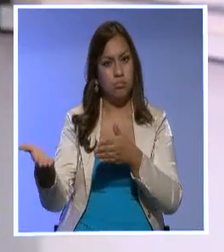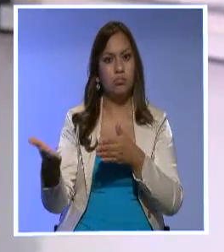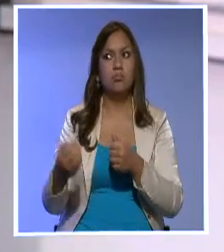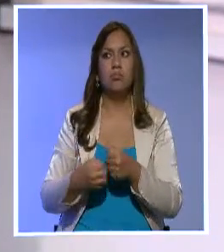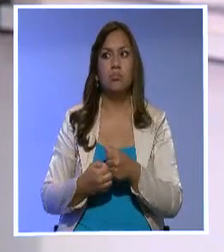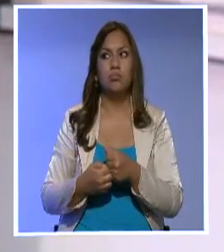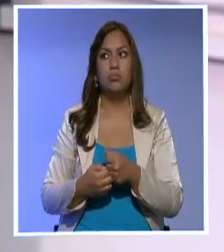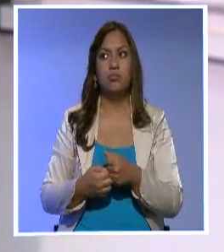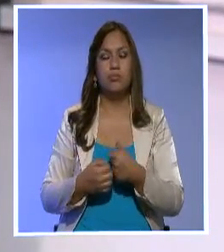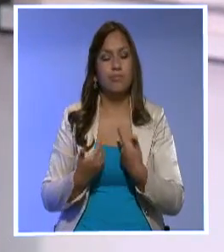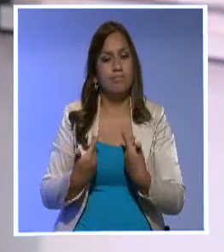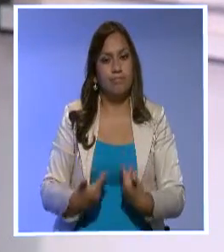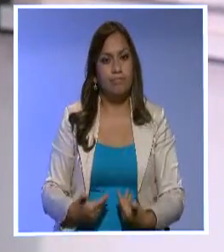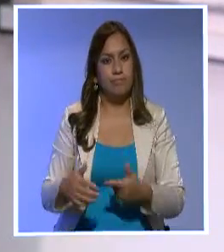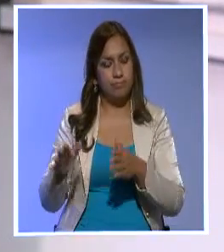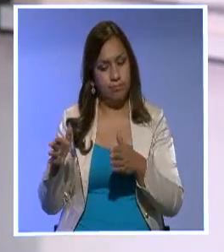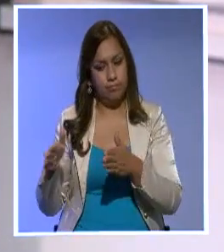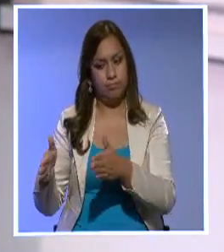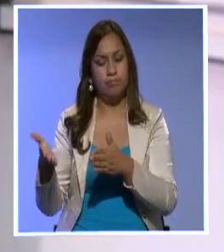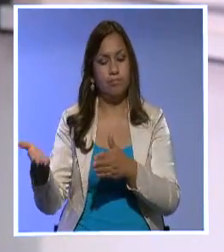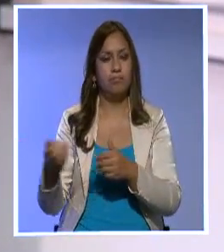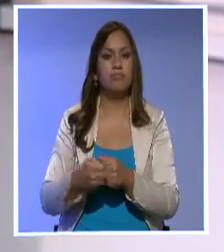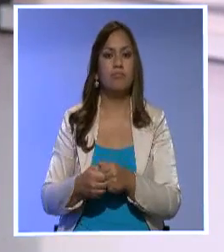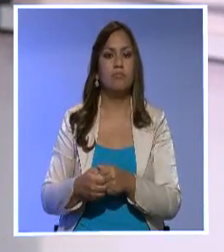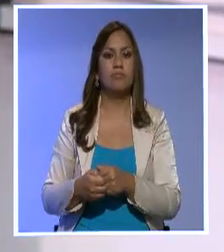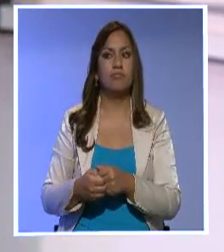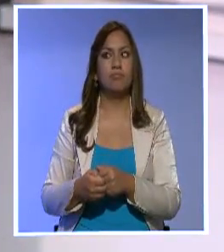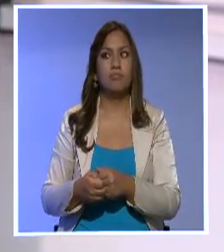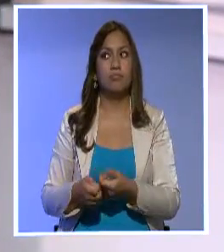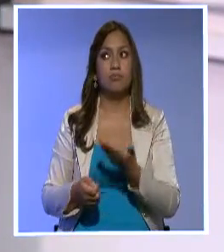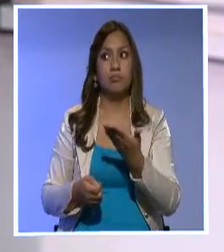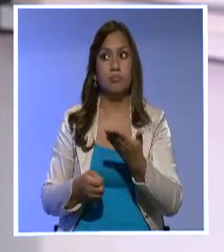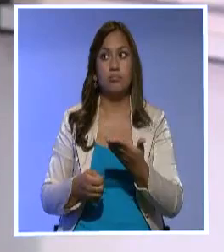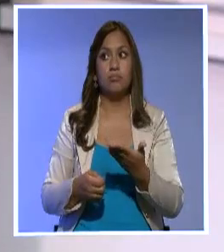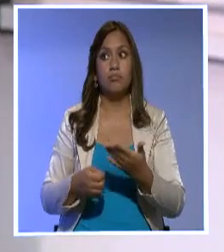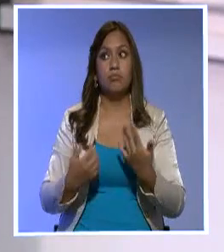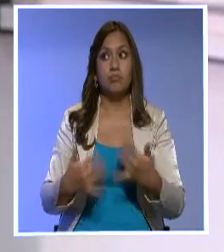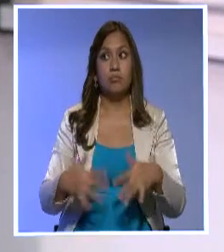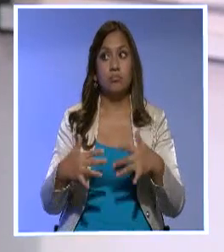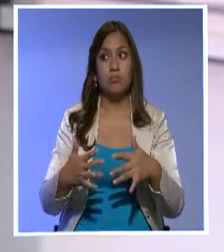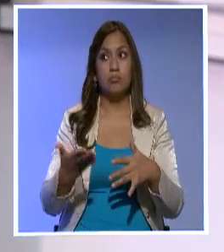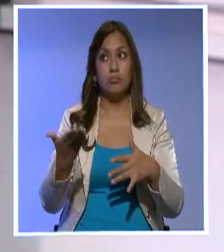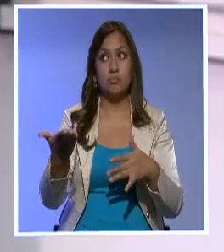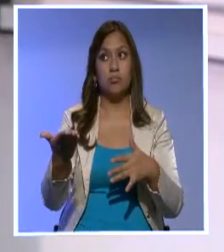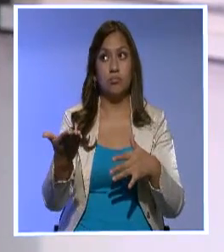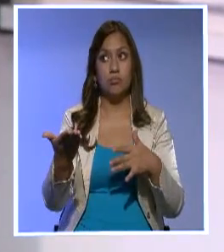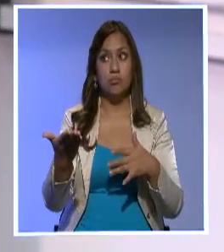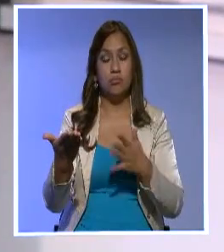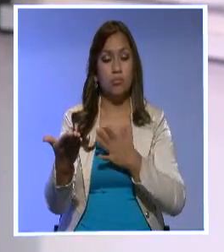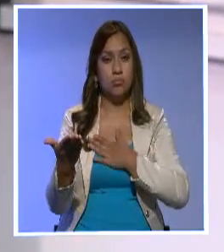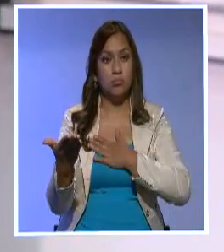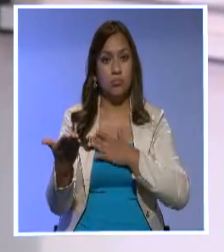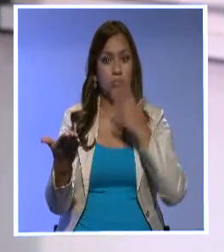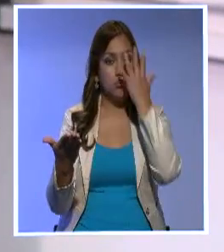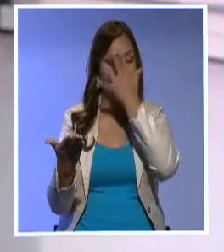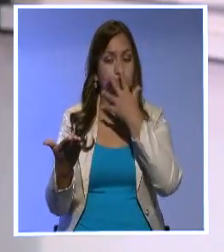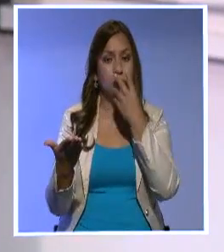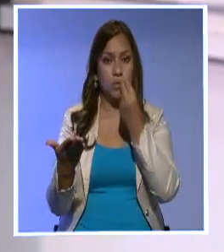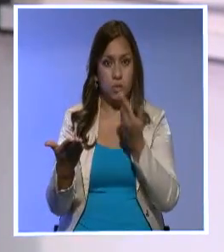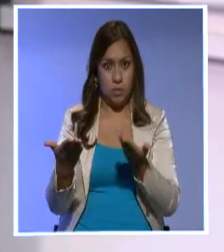físicamente en ese acto de la plaza de la revolución en la habana realmente fue impresionante